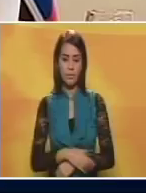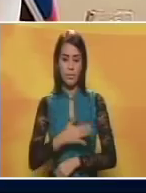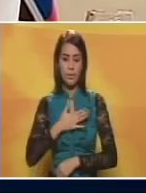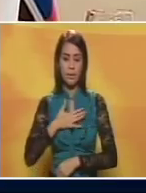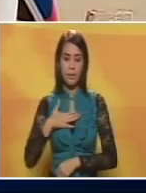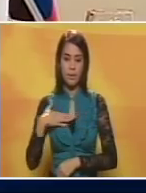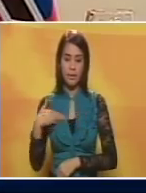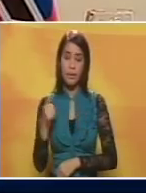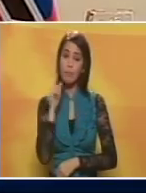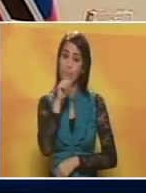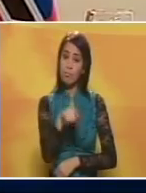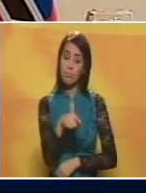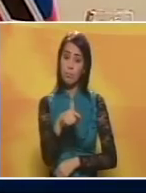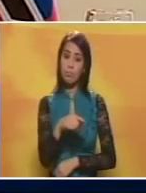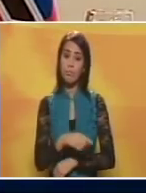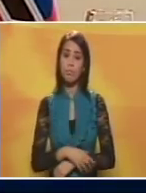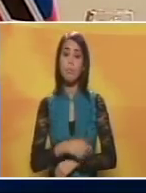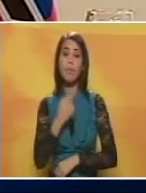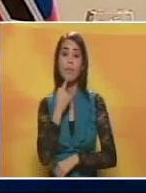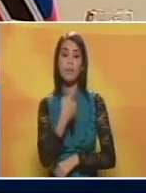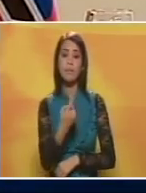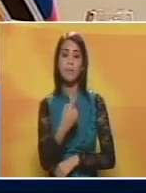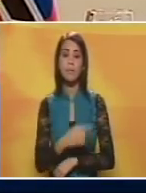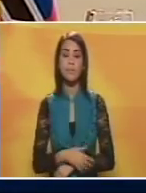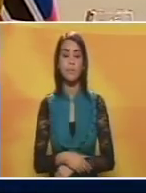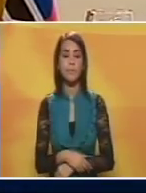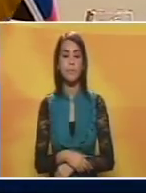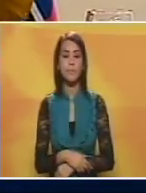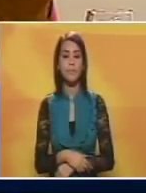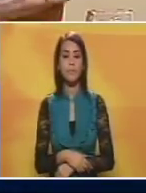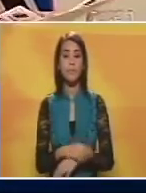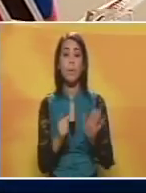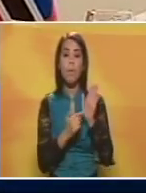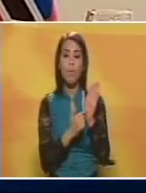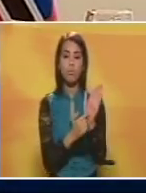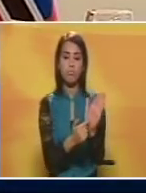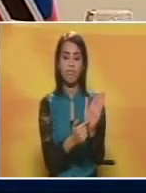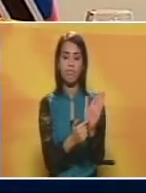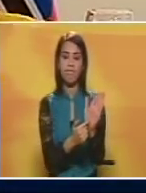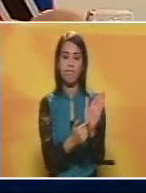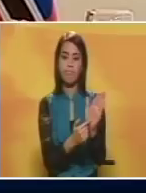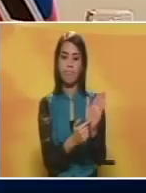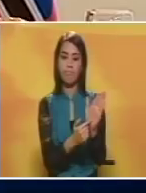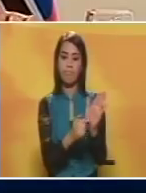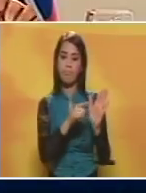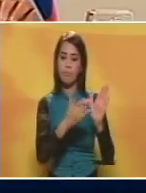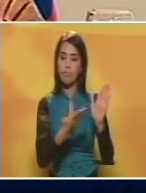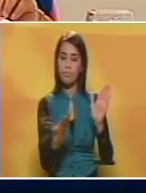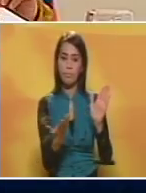Quiero también decirles, enseñar aquí,